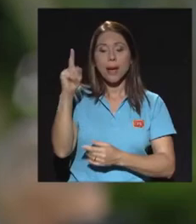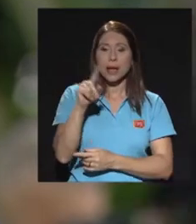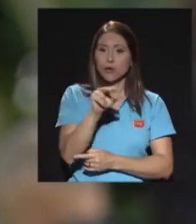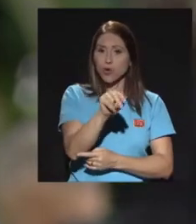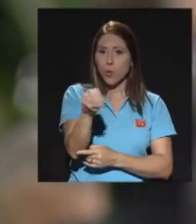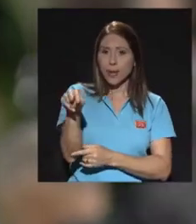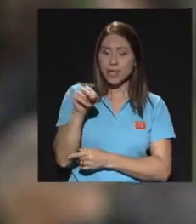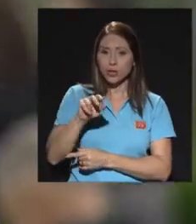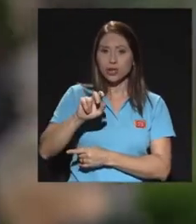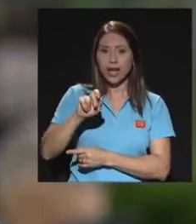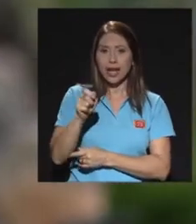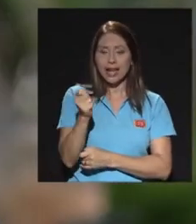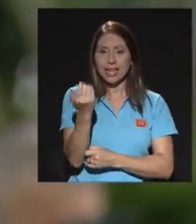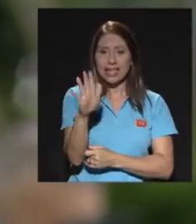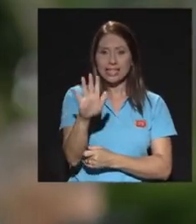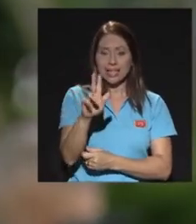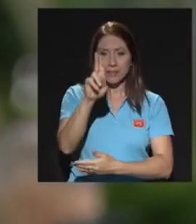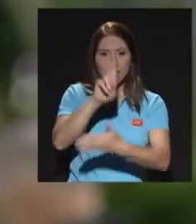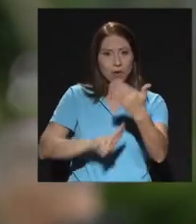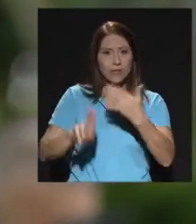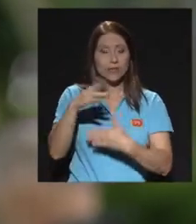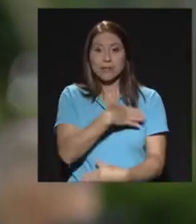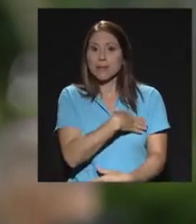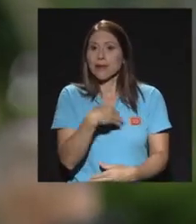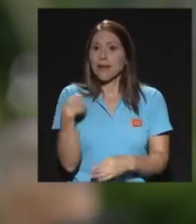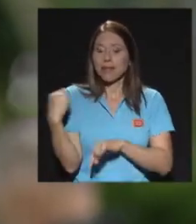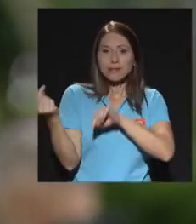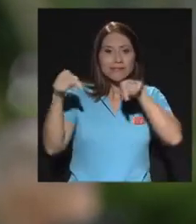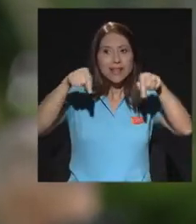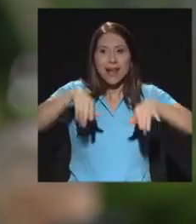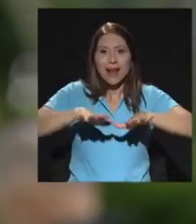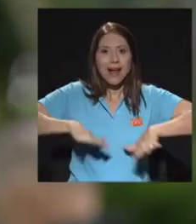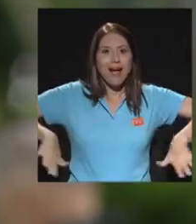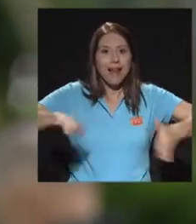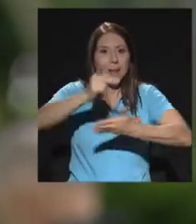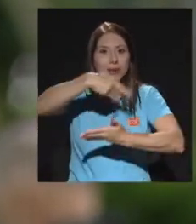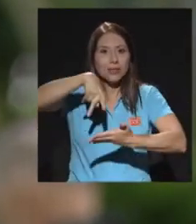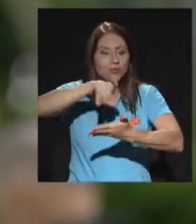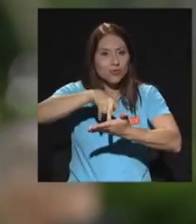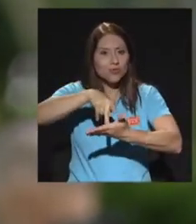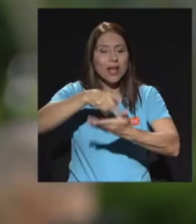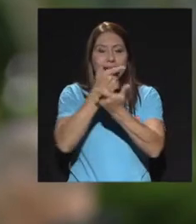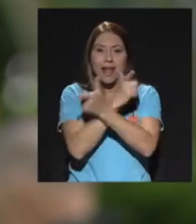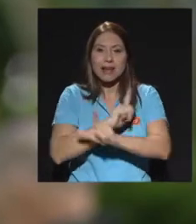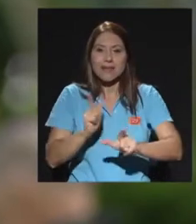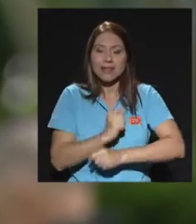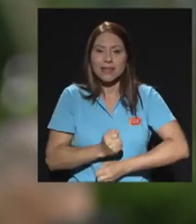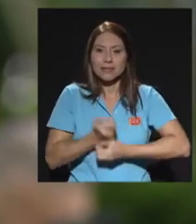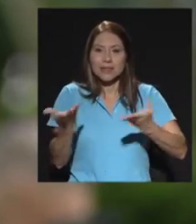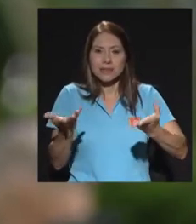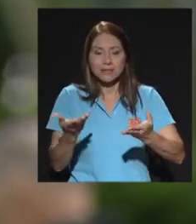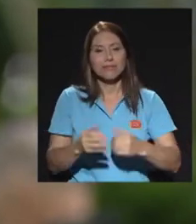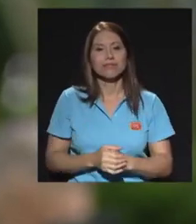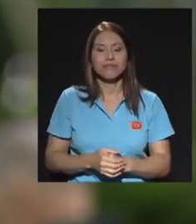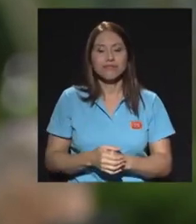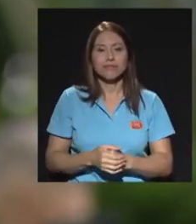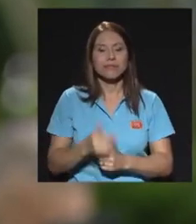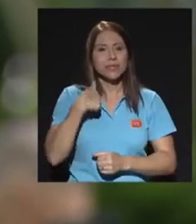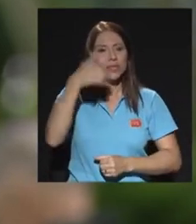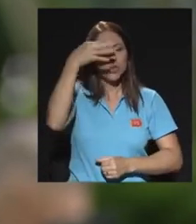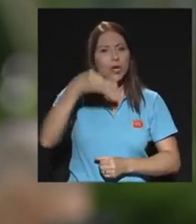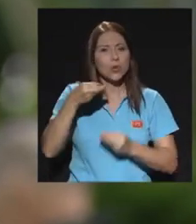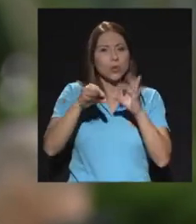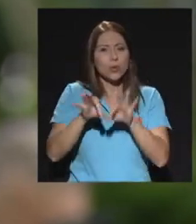de Canal 15 de la Universidad. Me encanta estar aquí en la plazoleta de la libertad de expresión. Creo que es